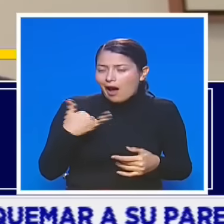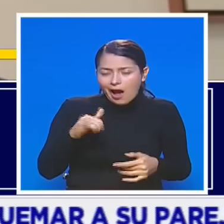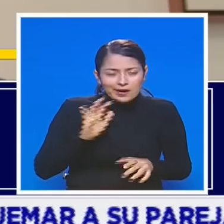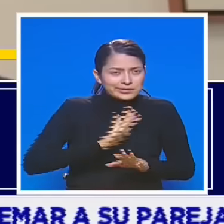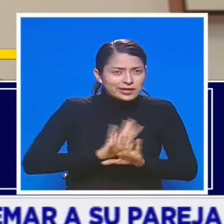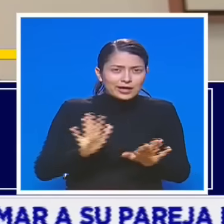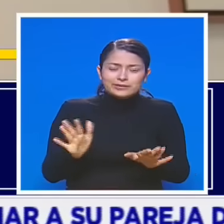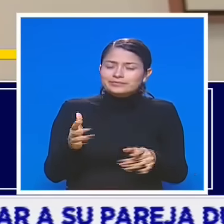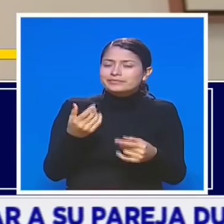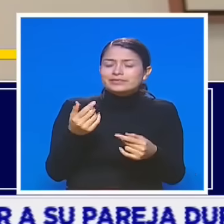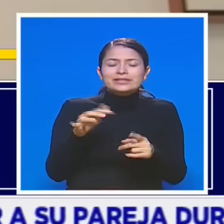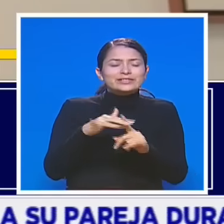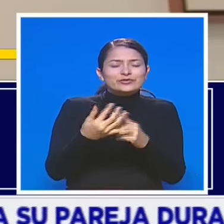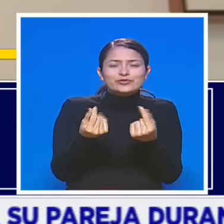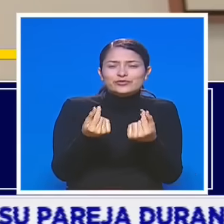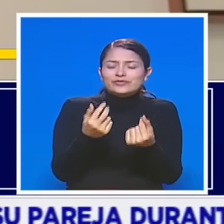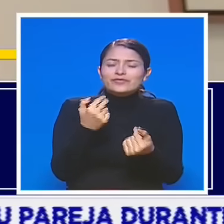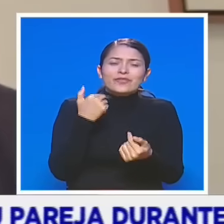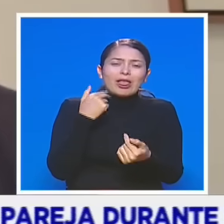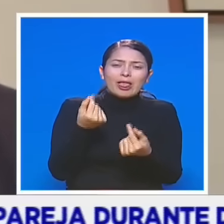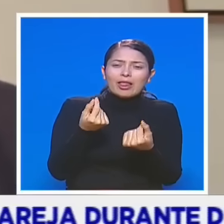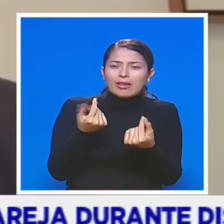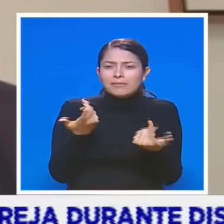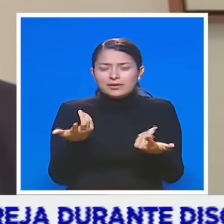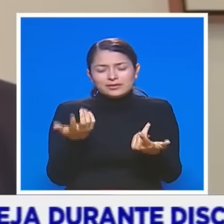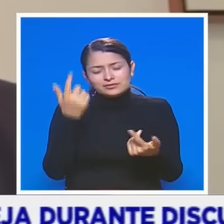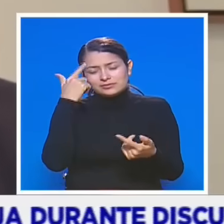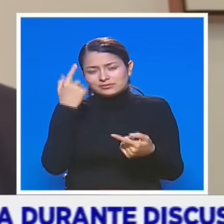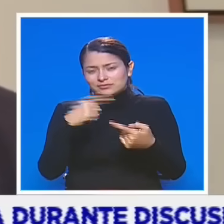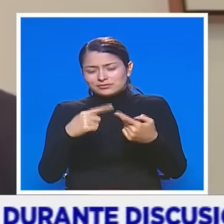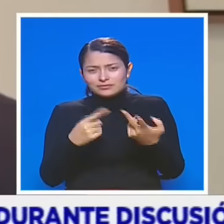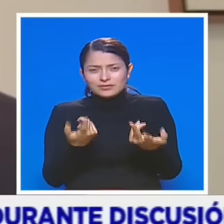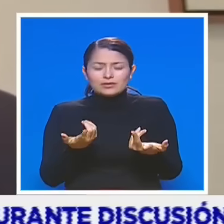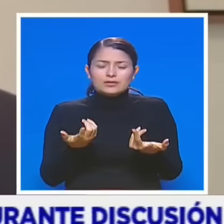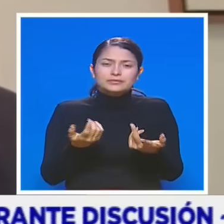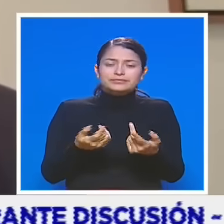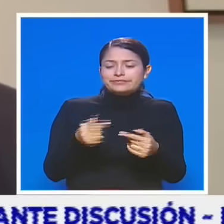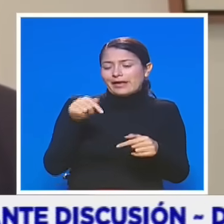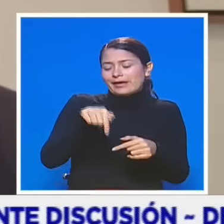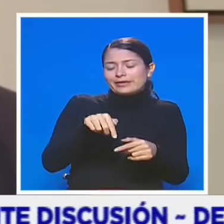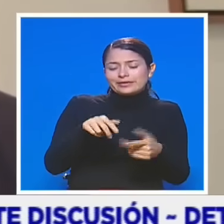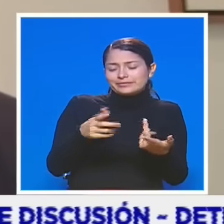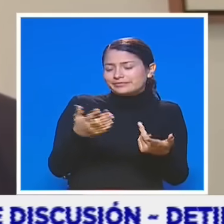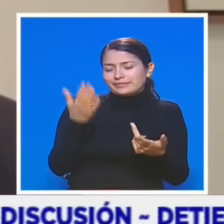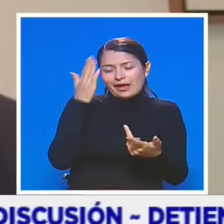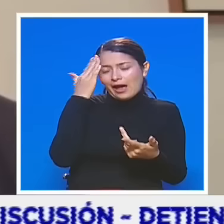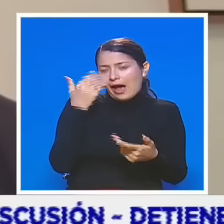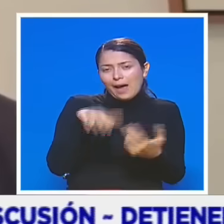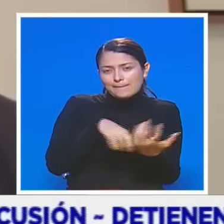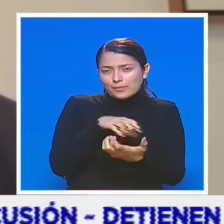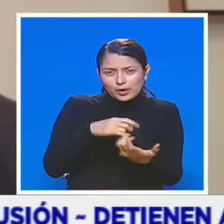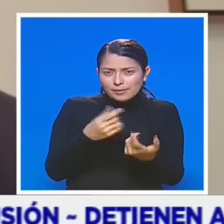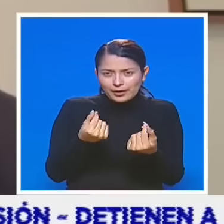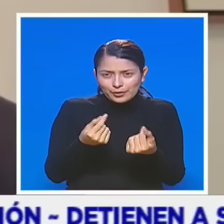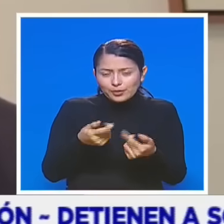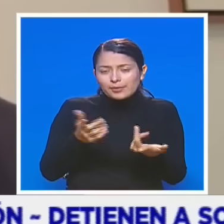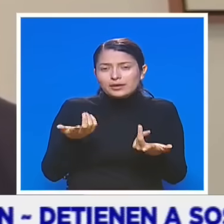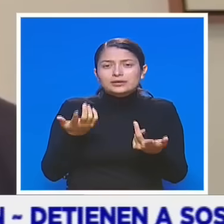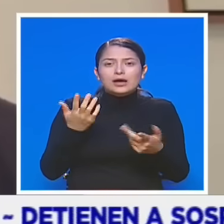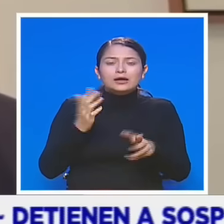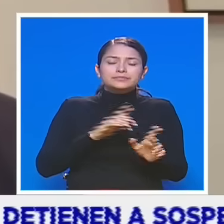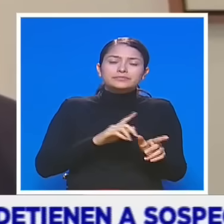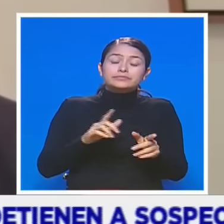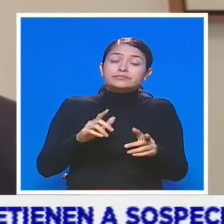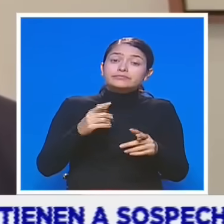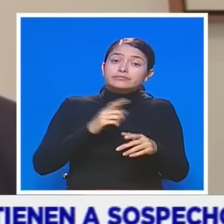económica declarada, por lo tanto los eventos y la acción del Estado sobre la economía ya está de alguna manera autorizada. Este